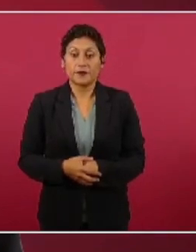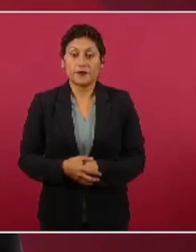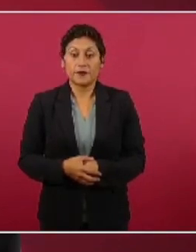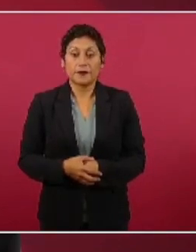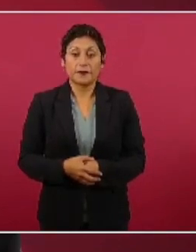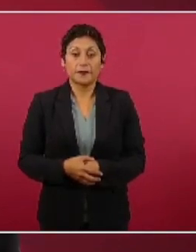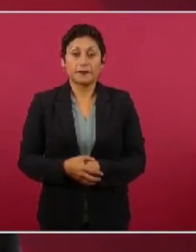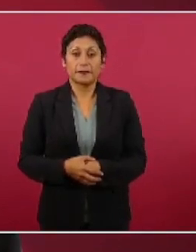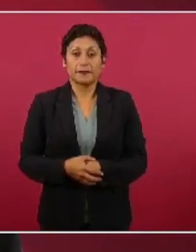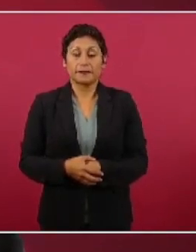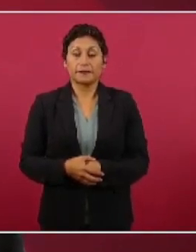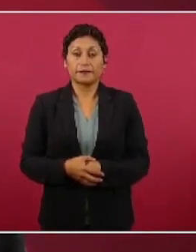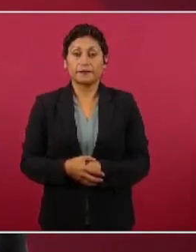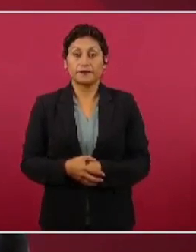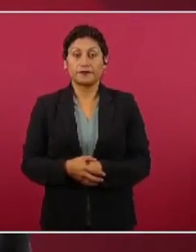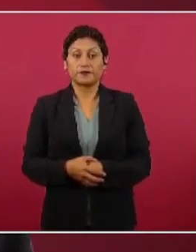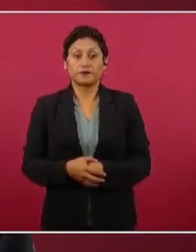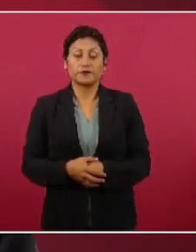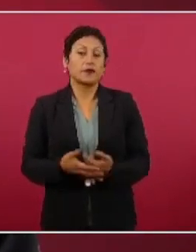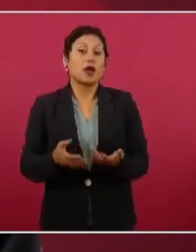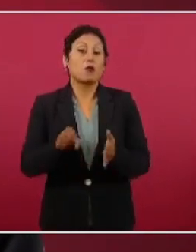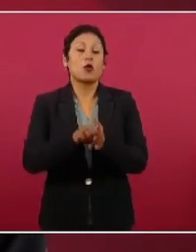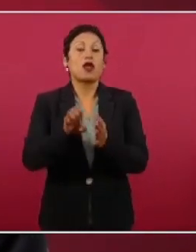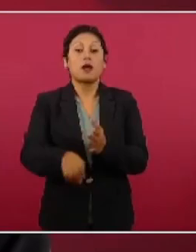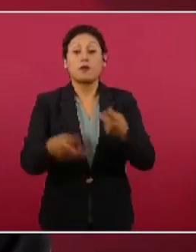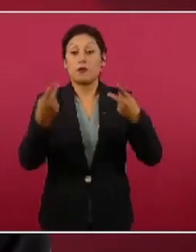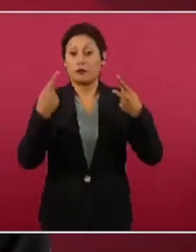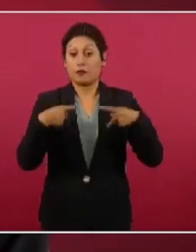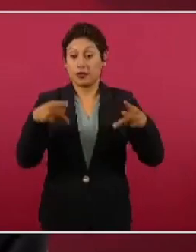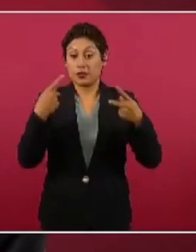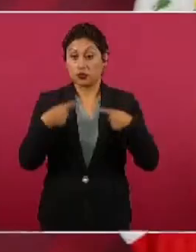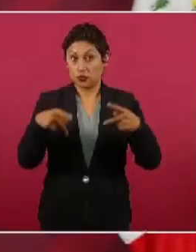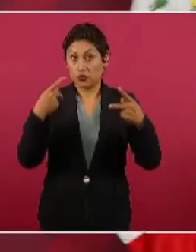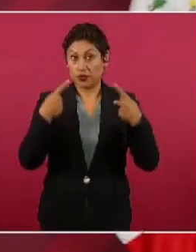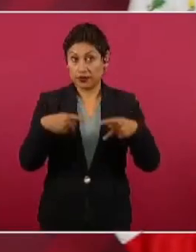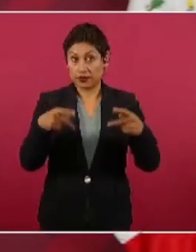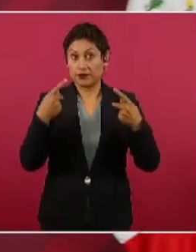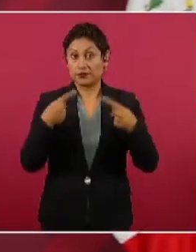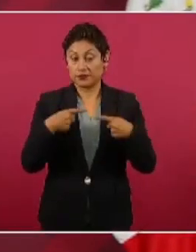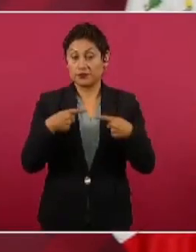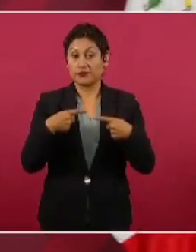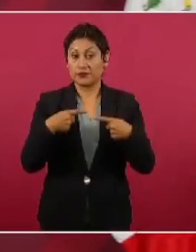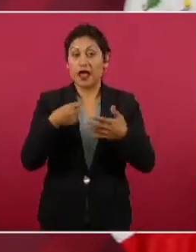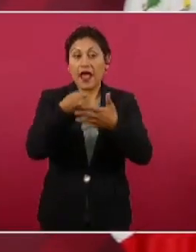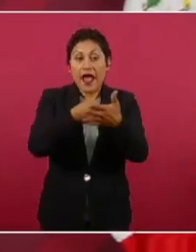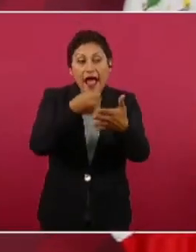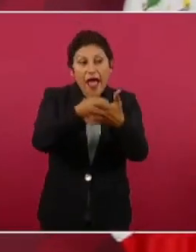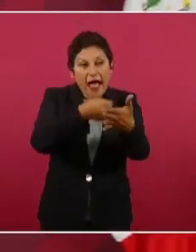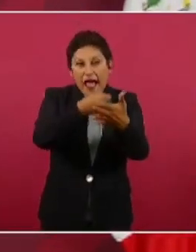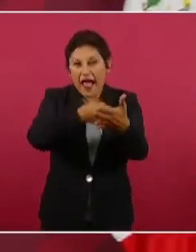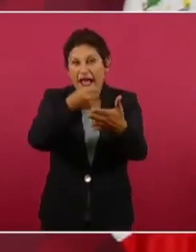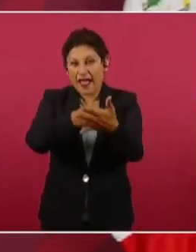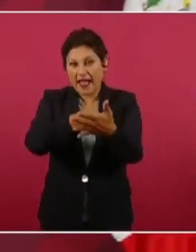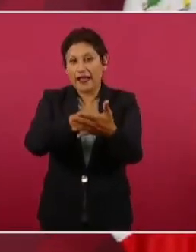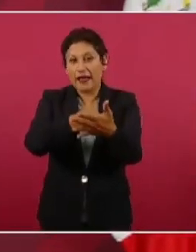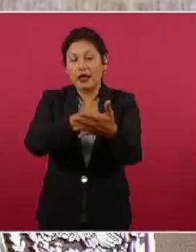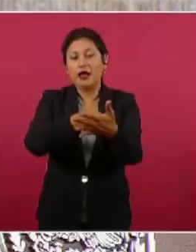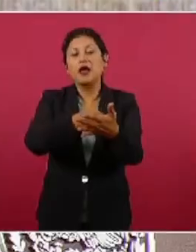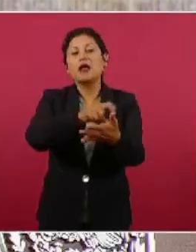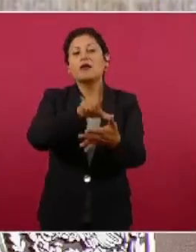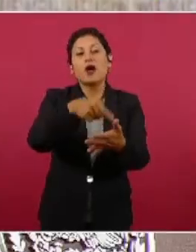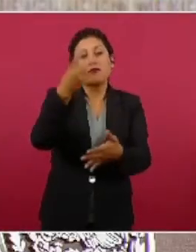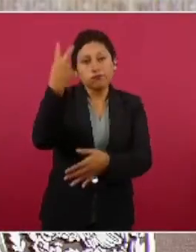los que participaban en los movimientos de liberación nacional y todo, hacían un viaje y,